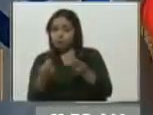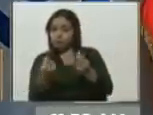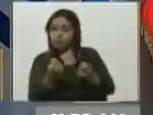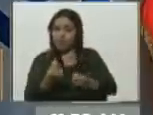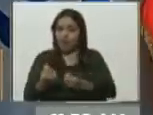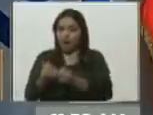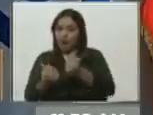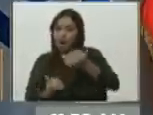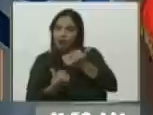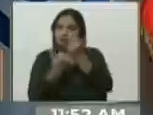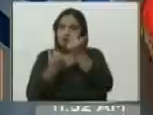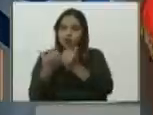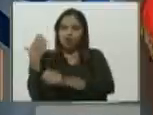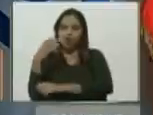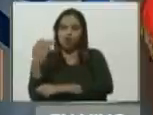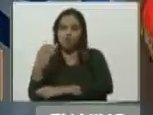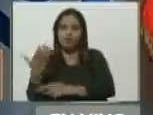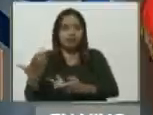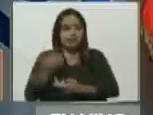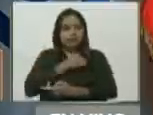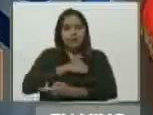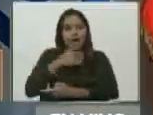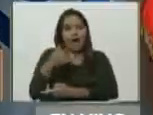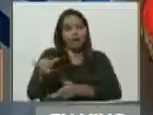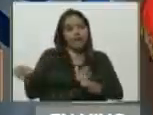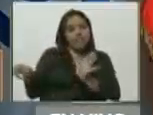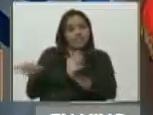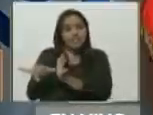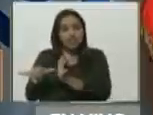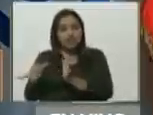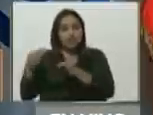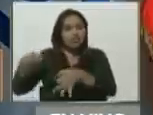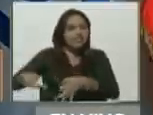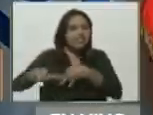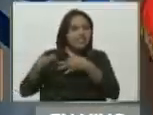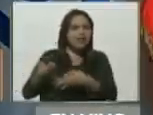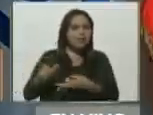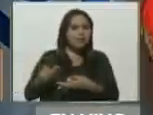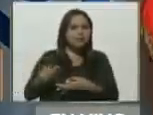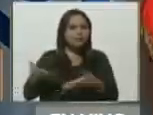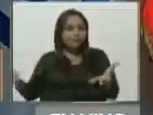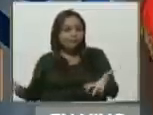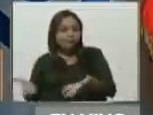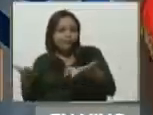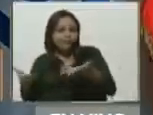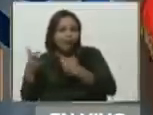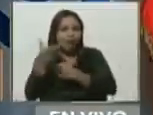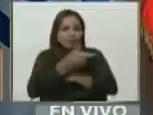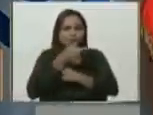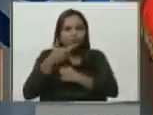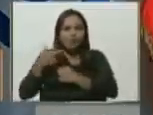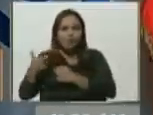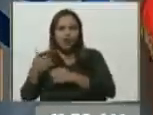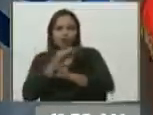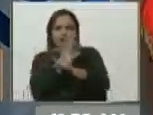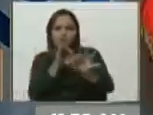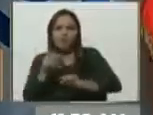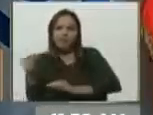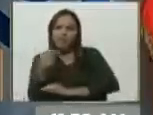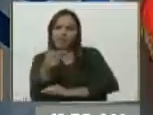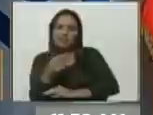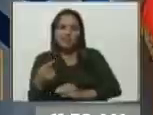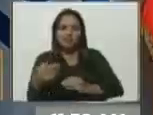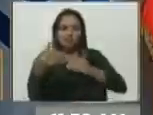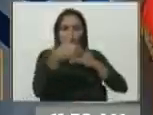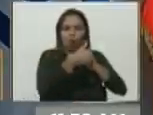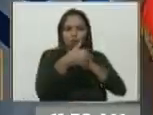lamentablemente, para Venezuela en un vecino que siempre propicia acciones negativas, acciones